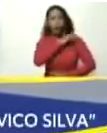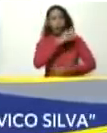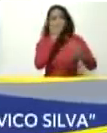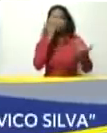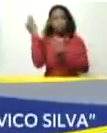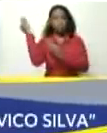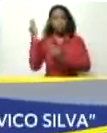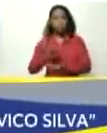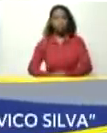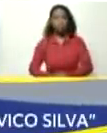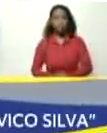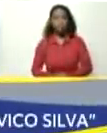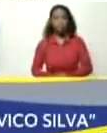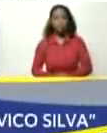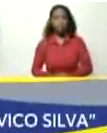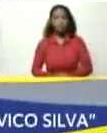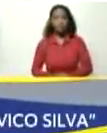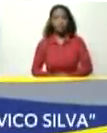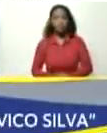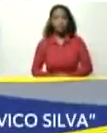Adelante.